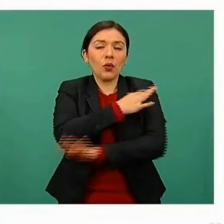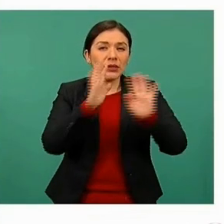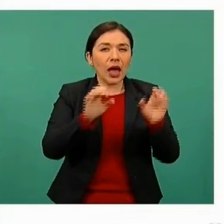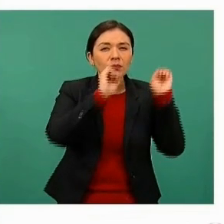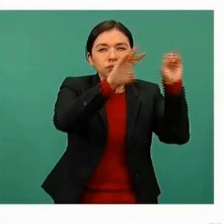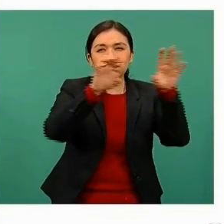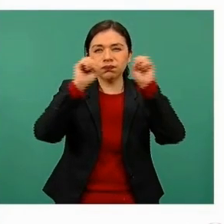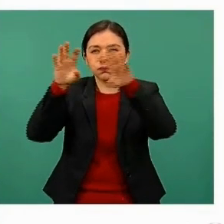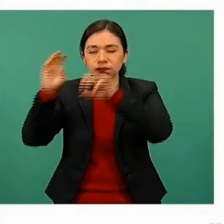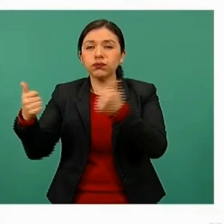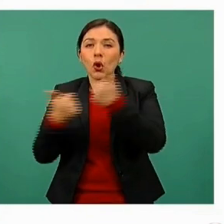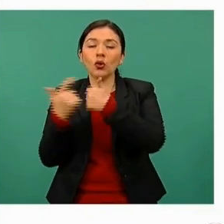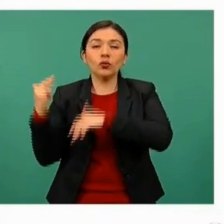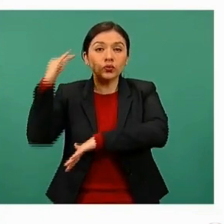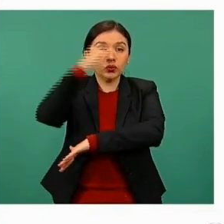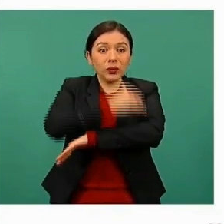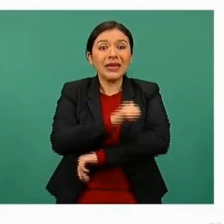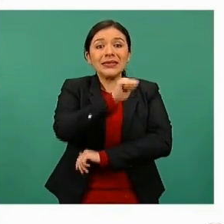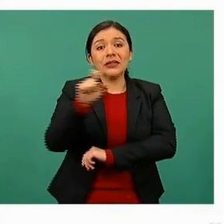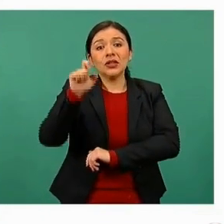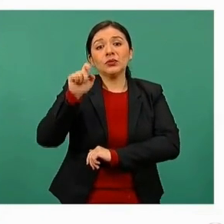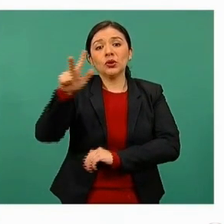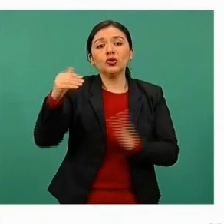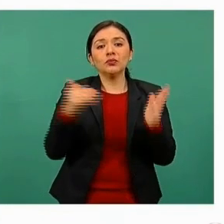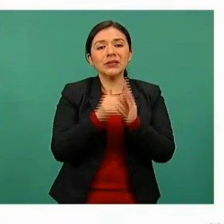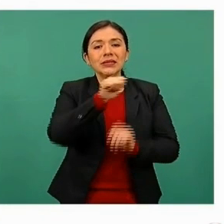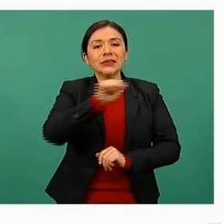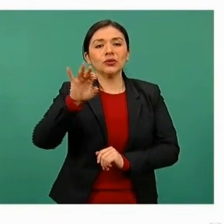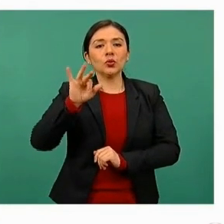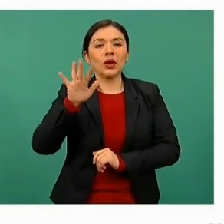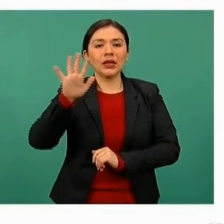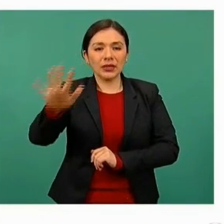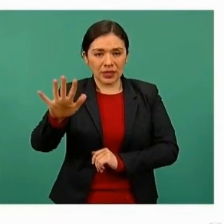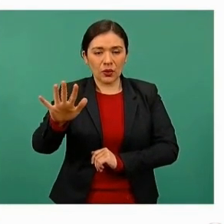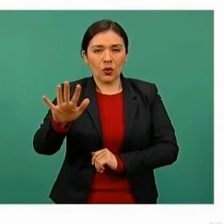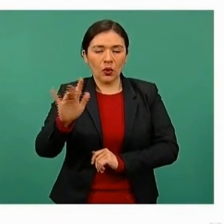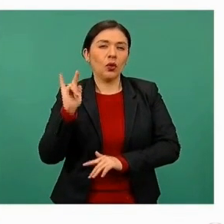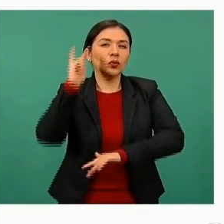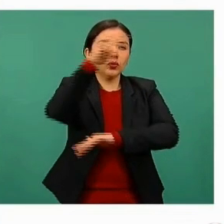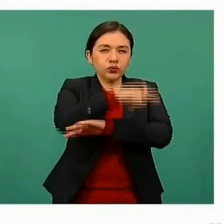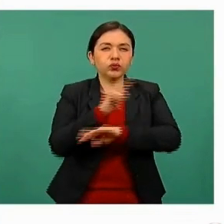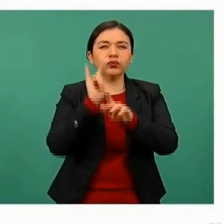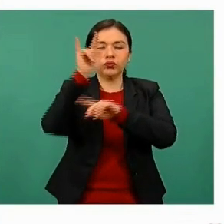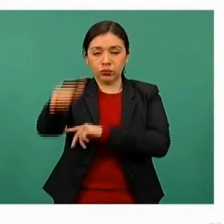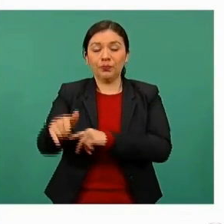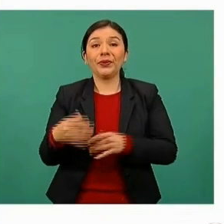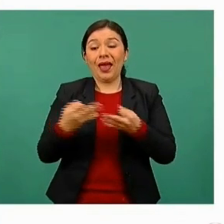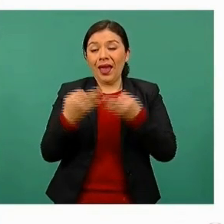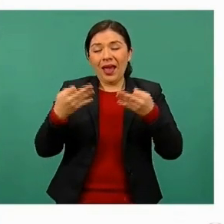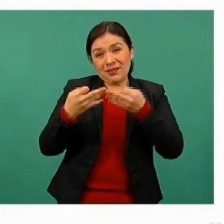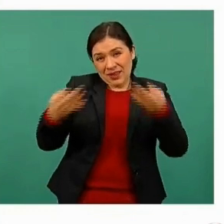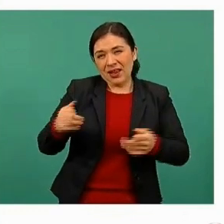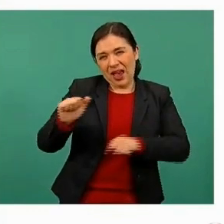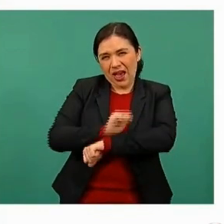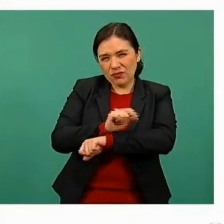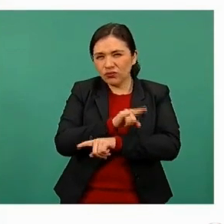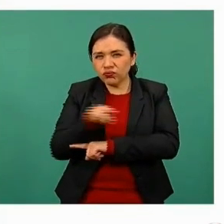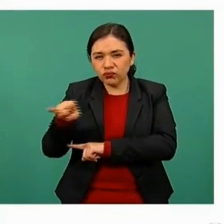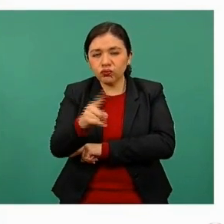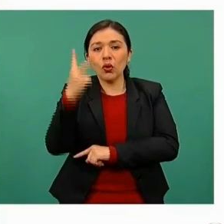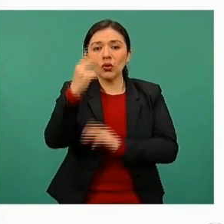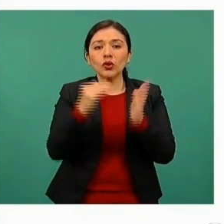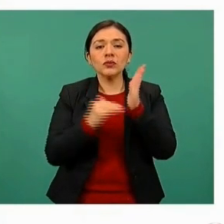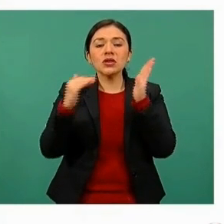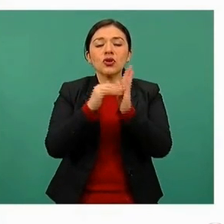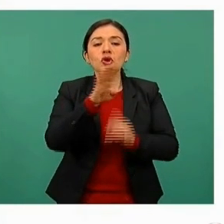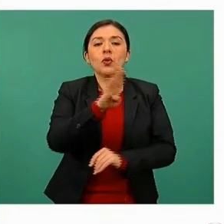por vía aérea 628 mil 646 5 por vía terrestre 2 millones 99 mil 20